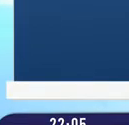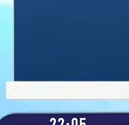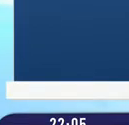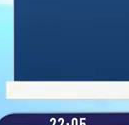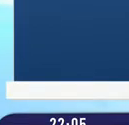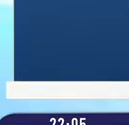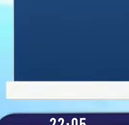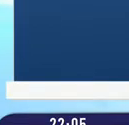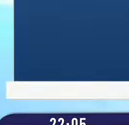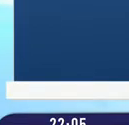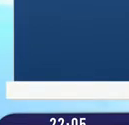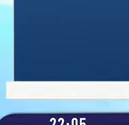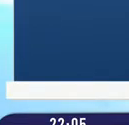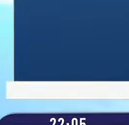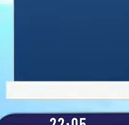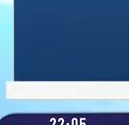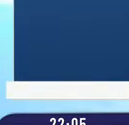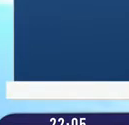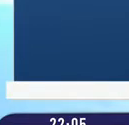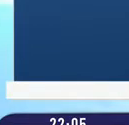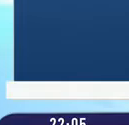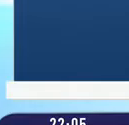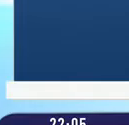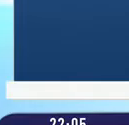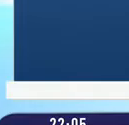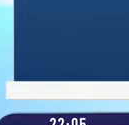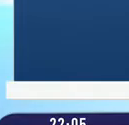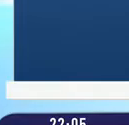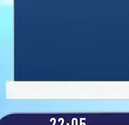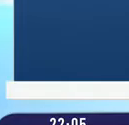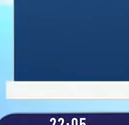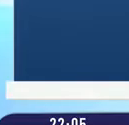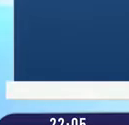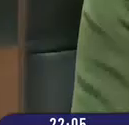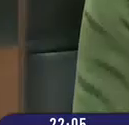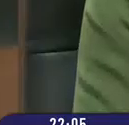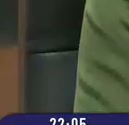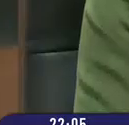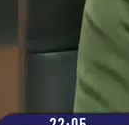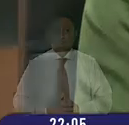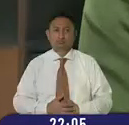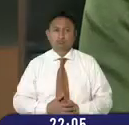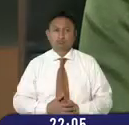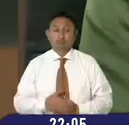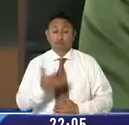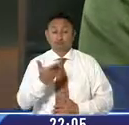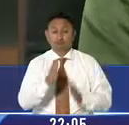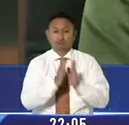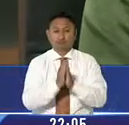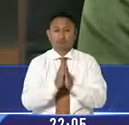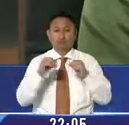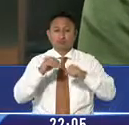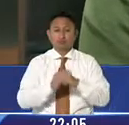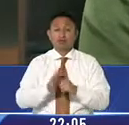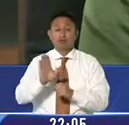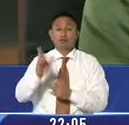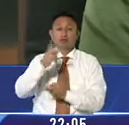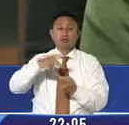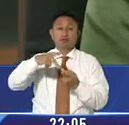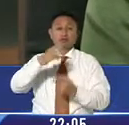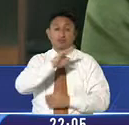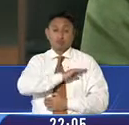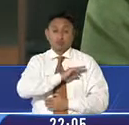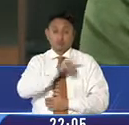a los GATS para que suspendan ciertas actividades. Hacemos un exhorto a los gobiernos descentralizados para la suspensión